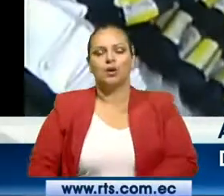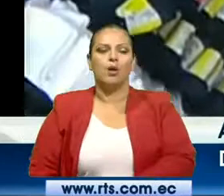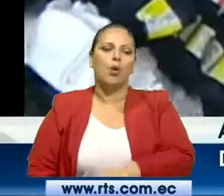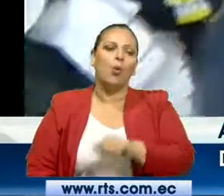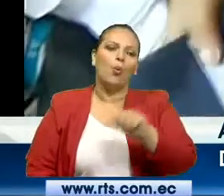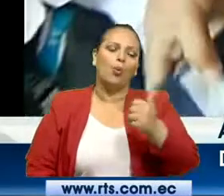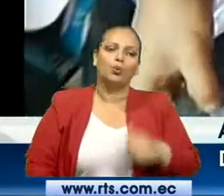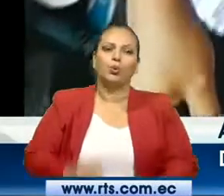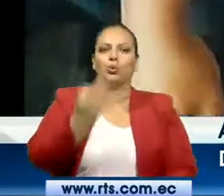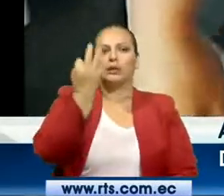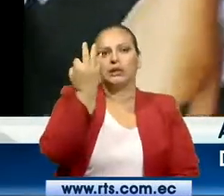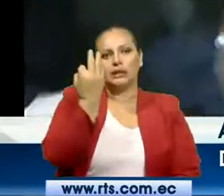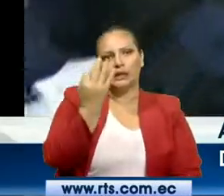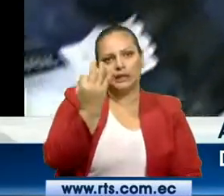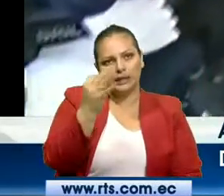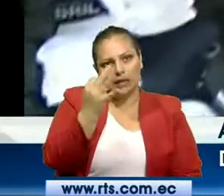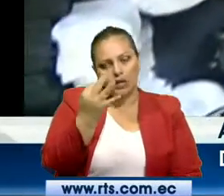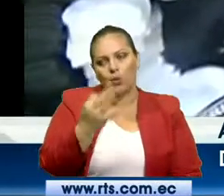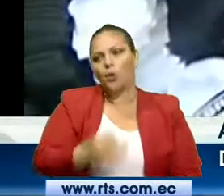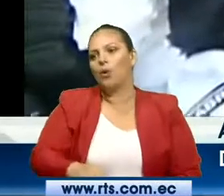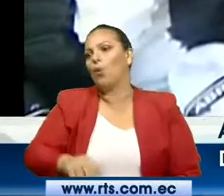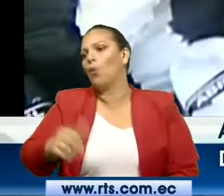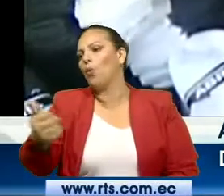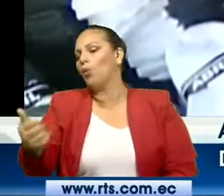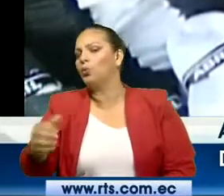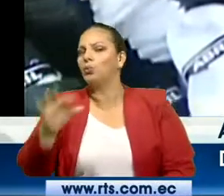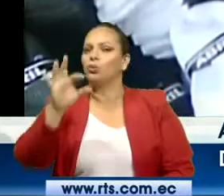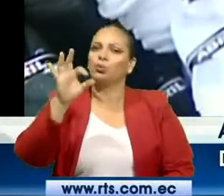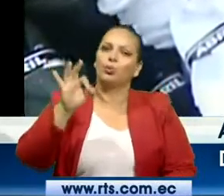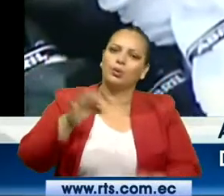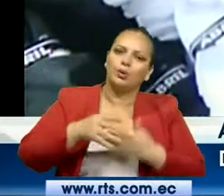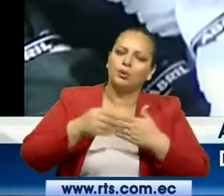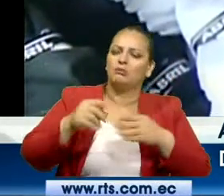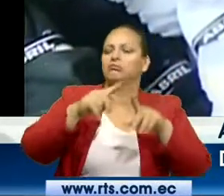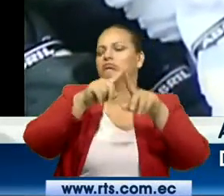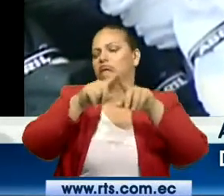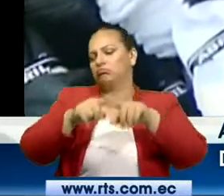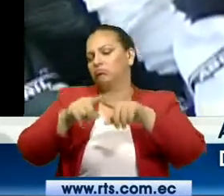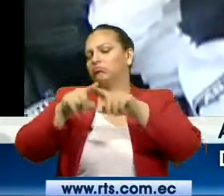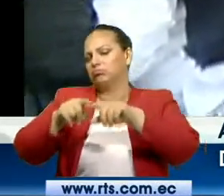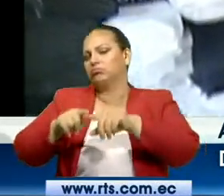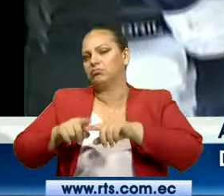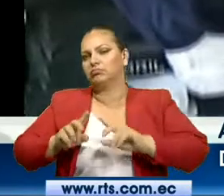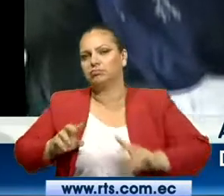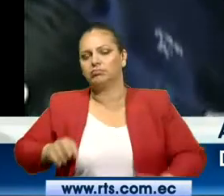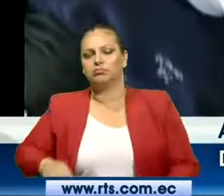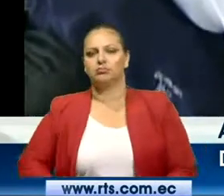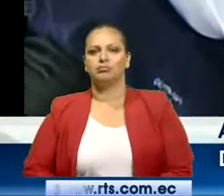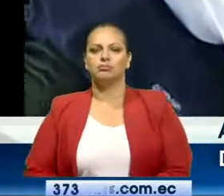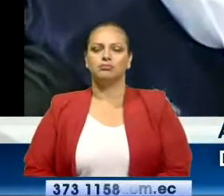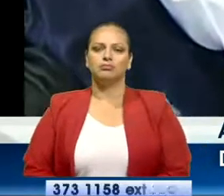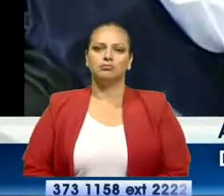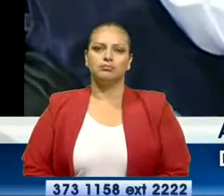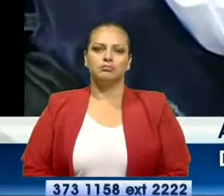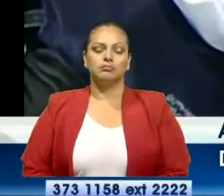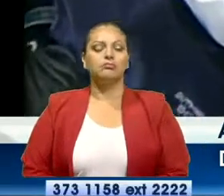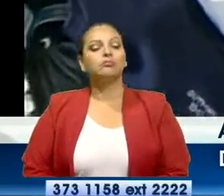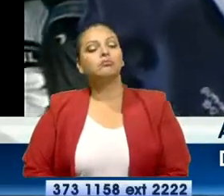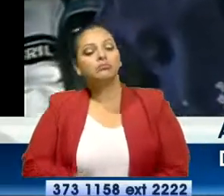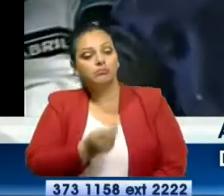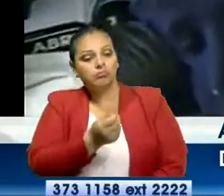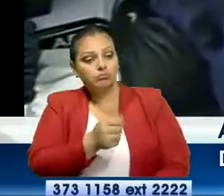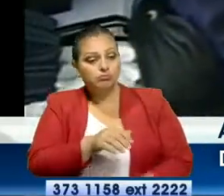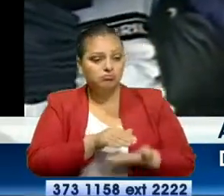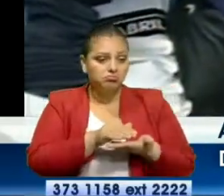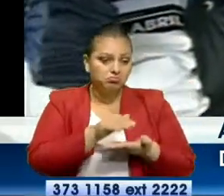dos las nueve dólares o sea ustedes se acomodan al bolsillo del cliente claro amigas cada vez cada cada